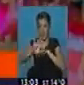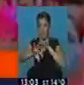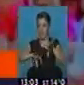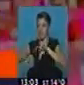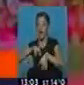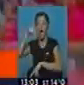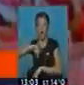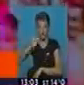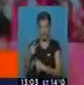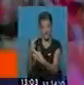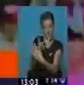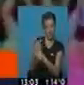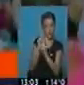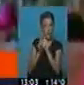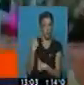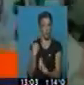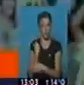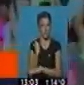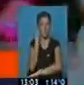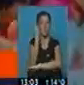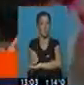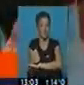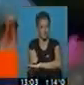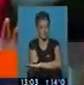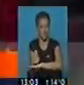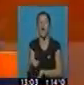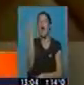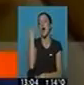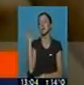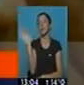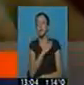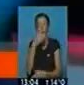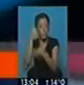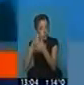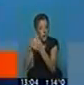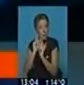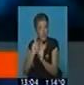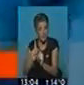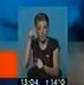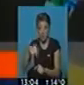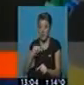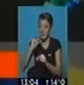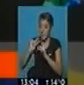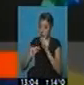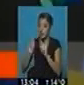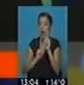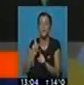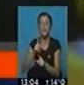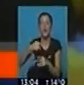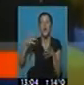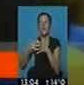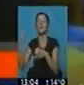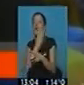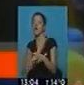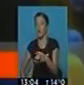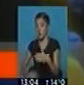ser el presidente. Entonces, la pelea interna es mayor, no menor. Cuando estaban lejos, todos estaban más juntos. La gran pelea, evidentemente, de la